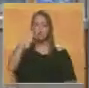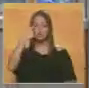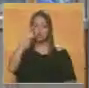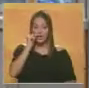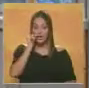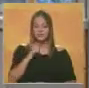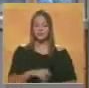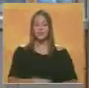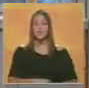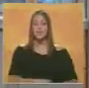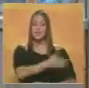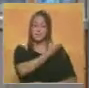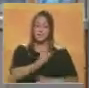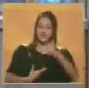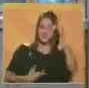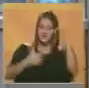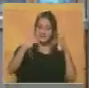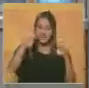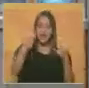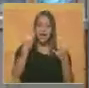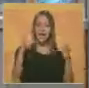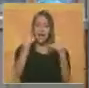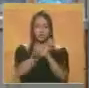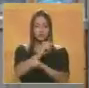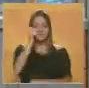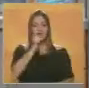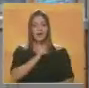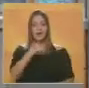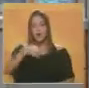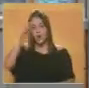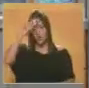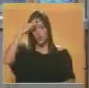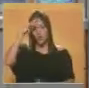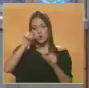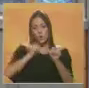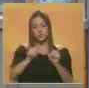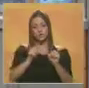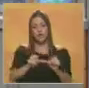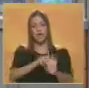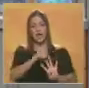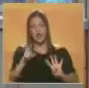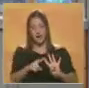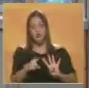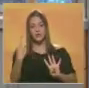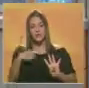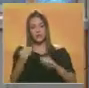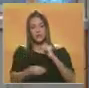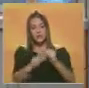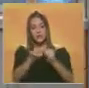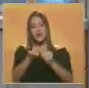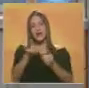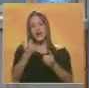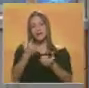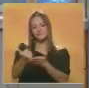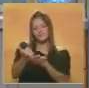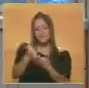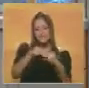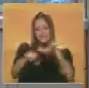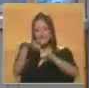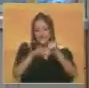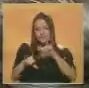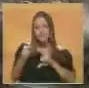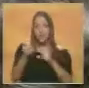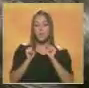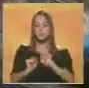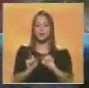El presidente de la República, Hugo Chávez, partió la noche de este sábado a Cuba para continuar con su cuarto ciclo de radioterapias. No ofreció declaraciones.